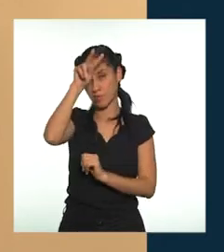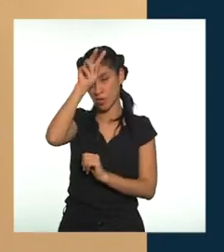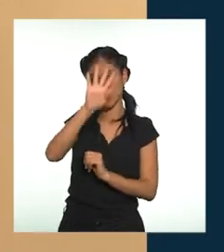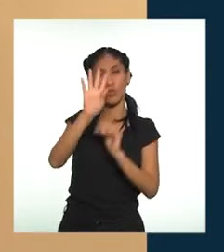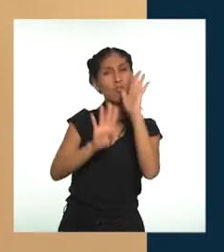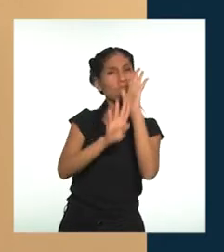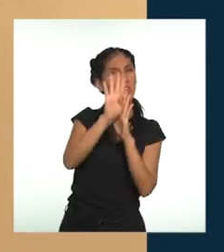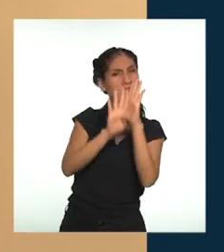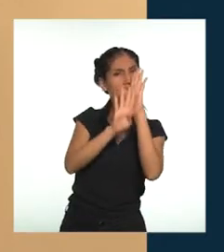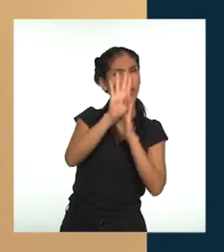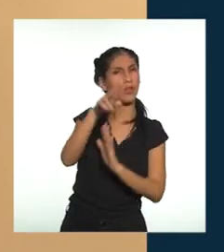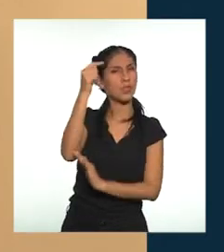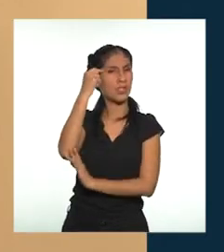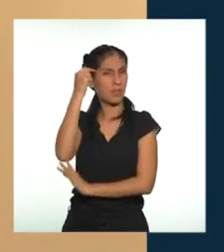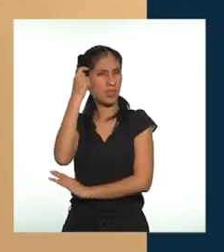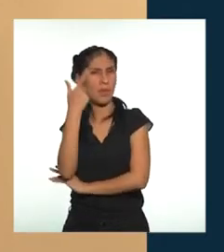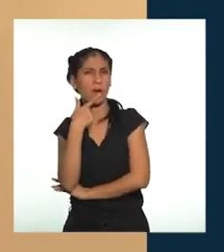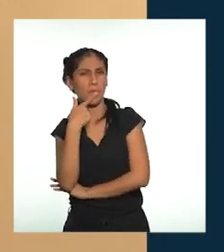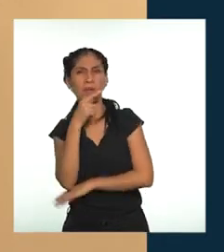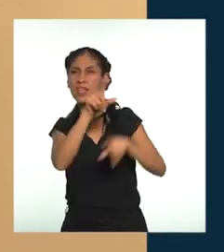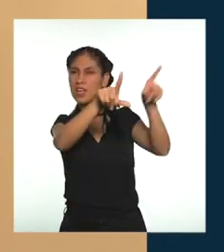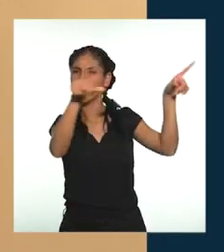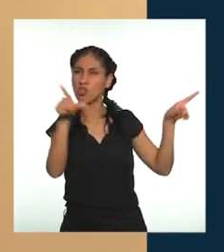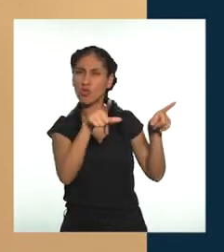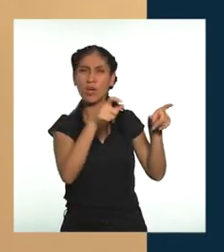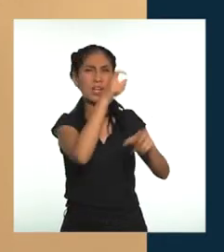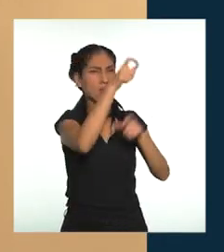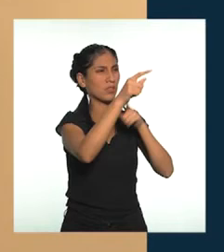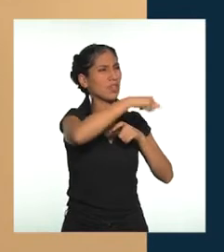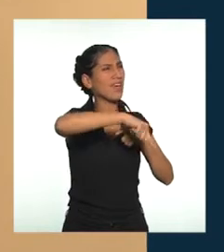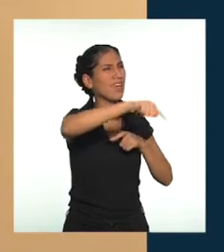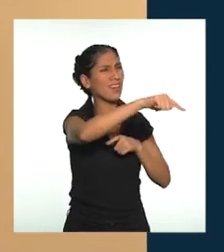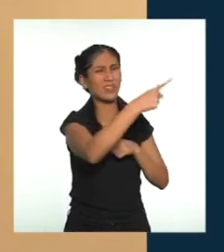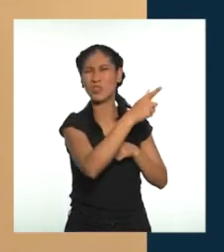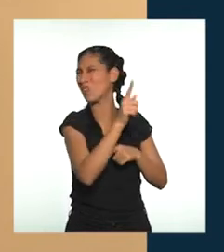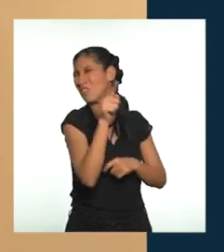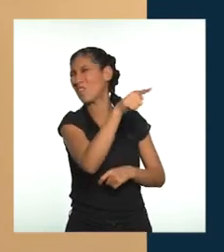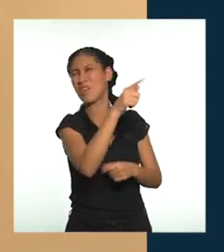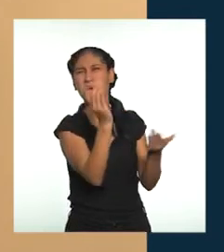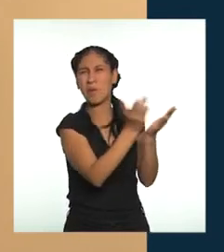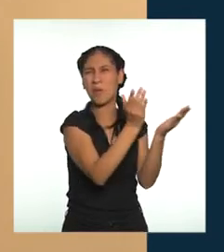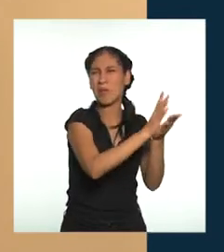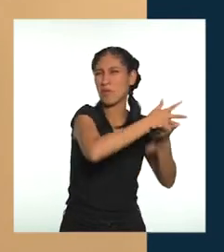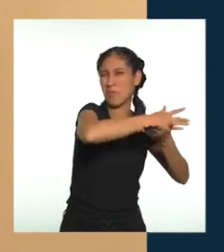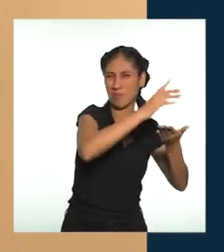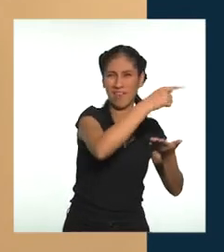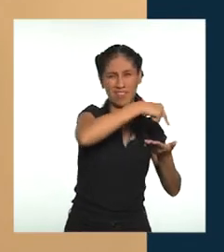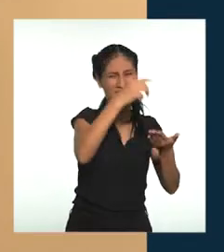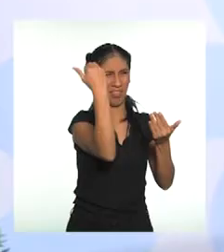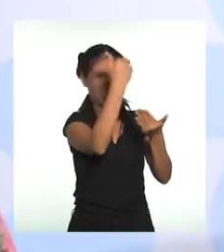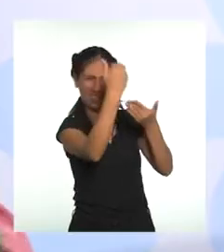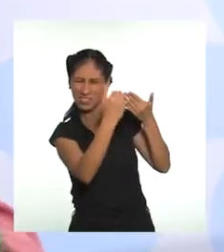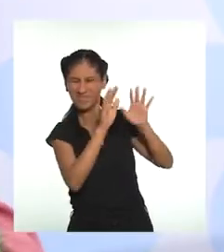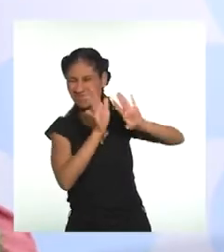país, se pensaba que eran poblaciones atrasadas o que iban a